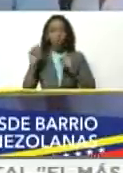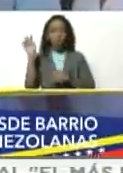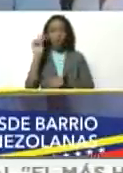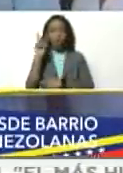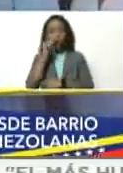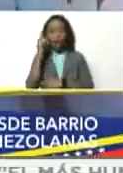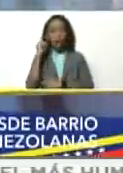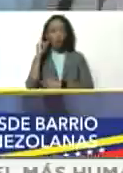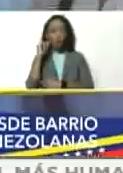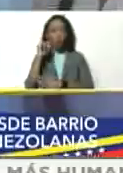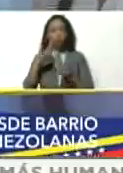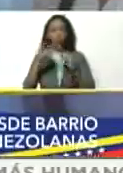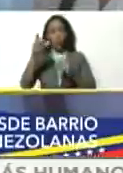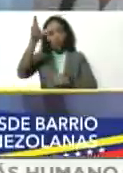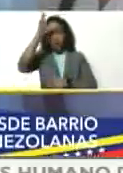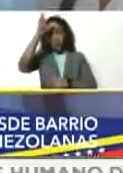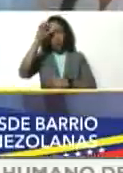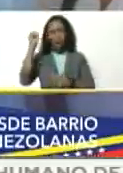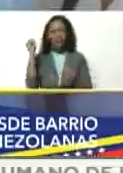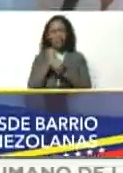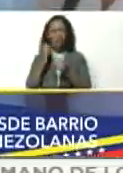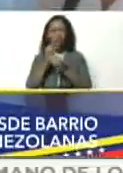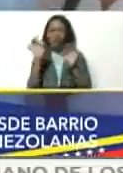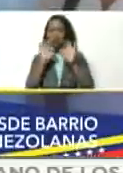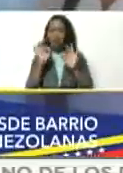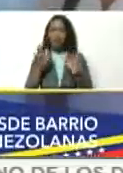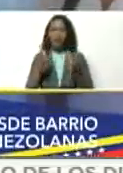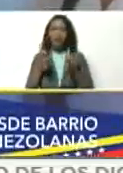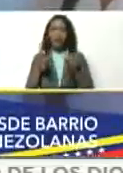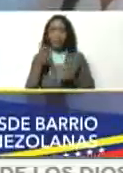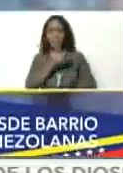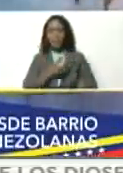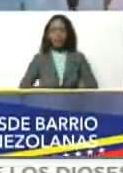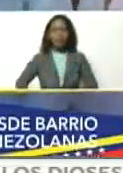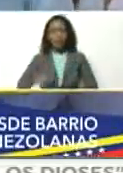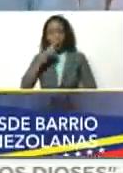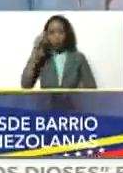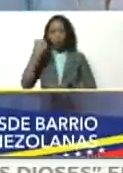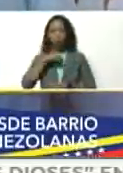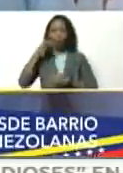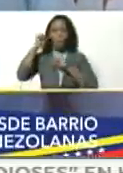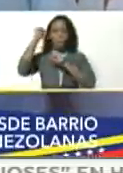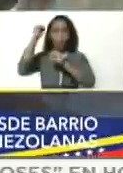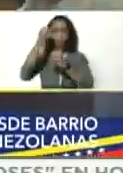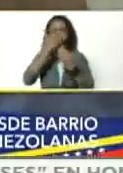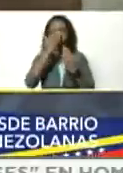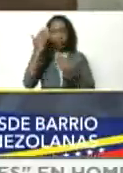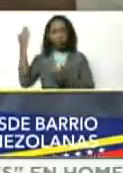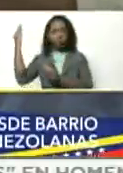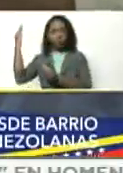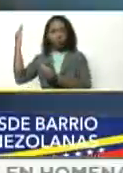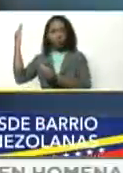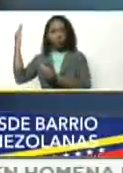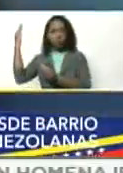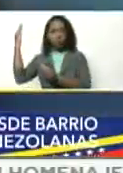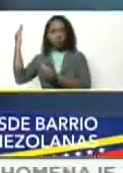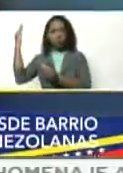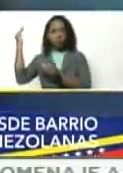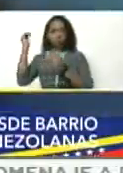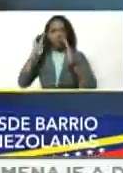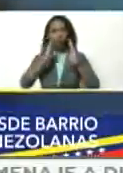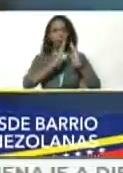venezolanos y todos los falconianos. Al trabajo nadie le gana, presidente Nicolás Maduro, venceremos. Adelante. Casa por